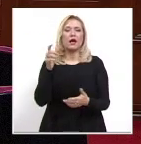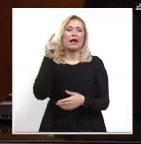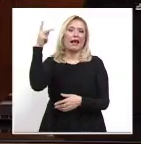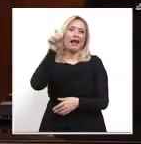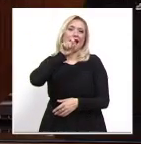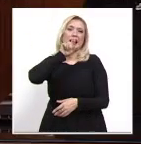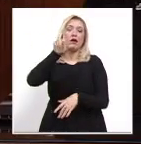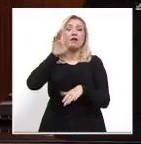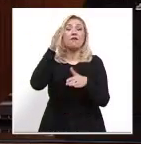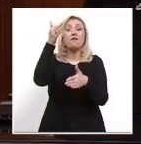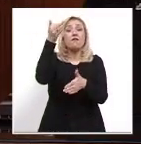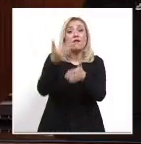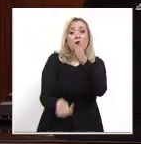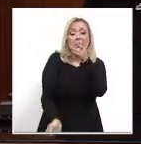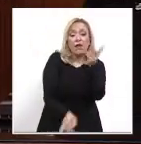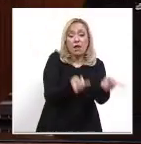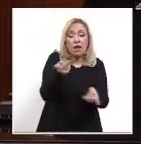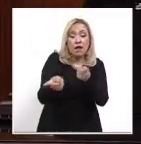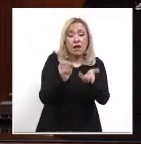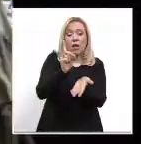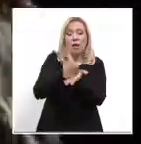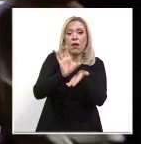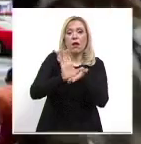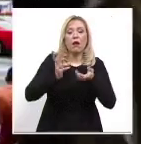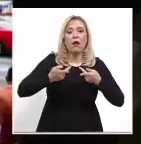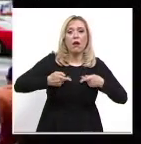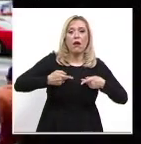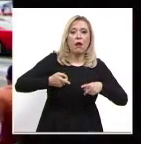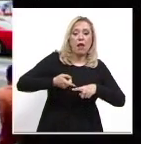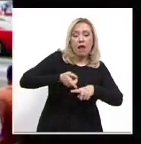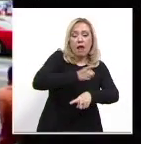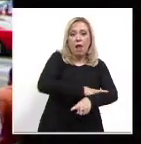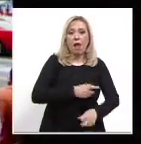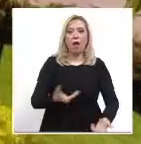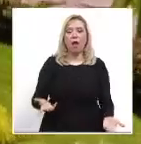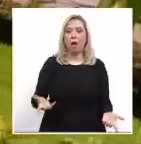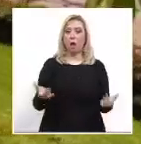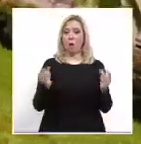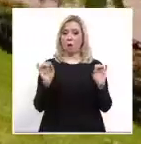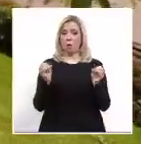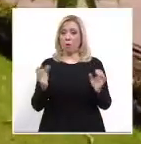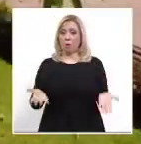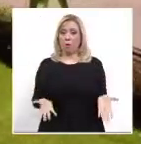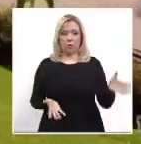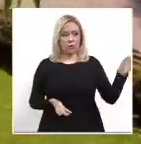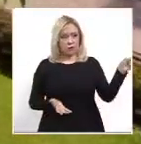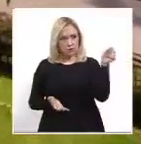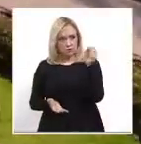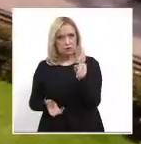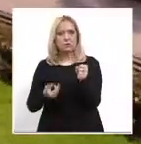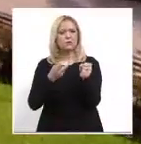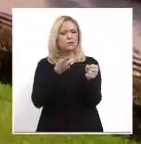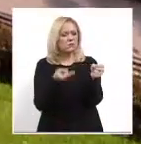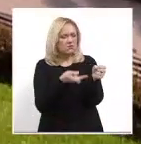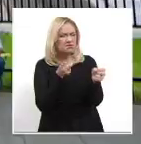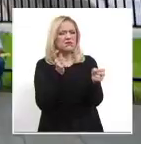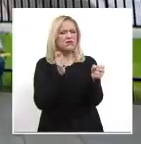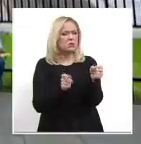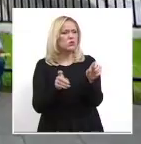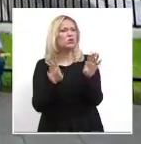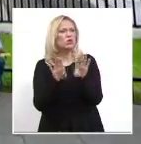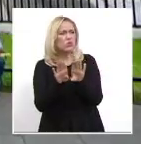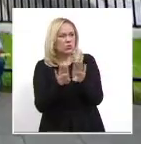Jalisco. Argumentó que afectaba directamente los derechos de las personas con discapacidad al regular, entre